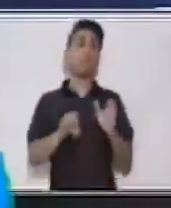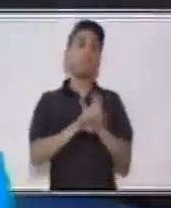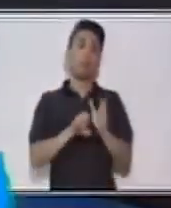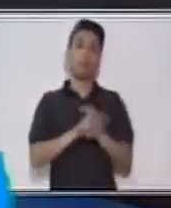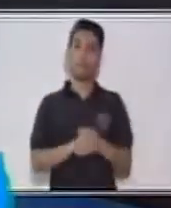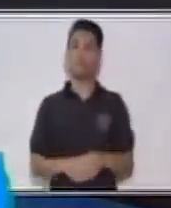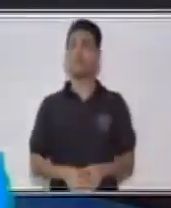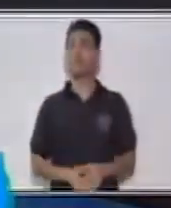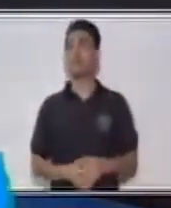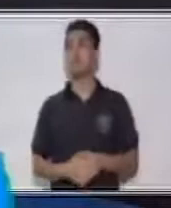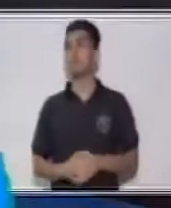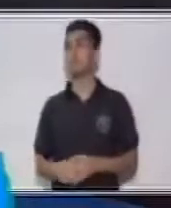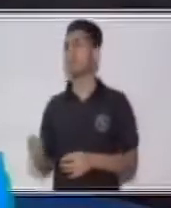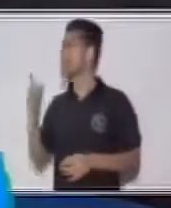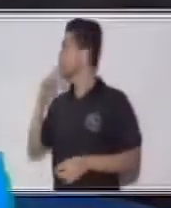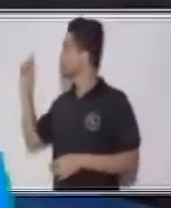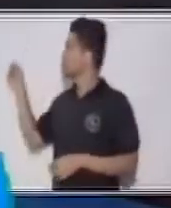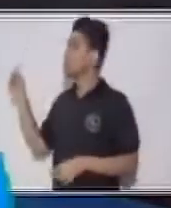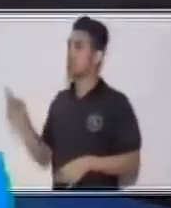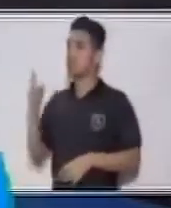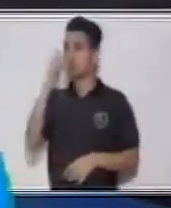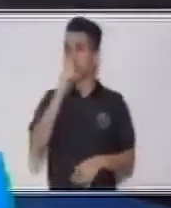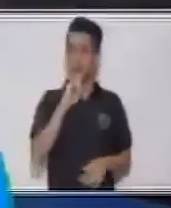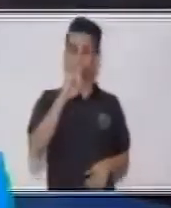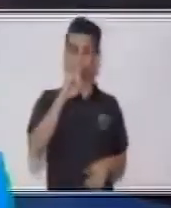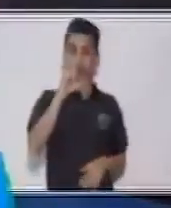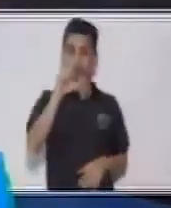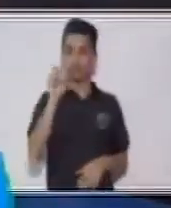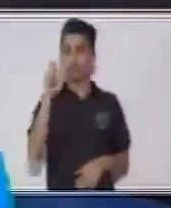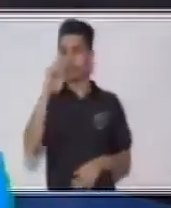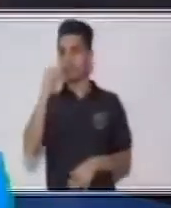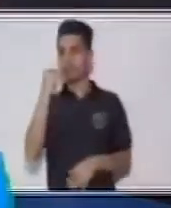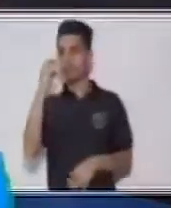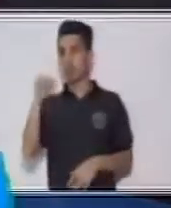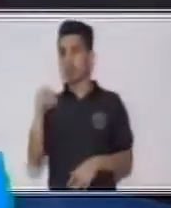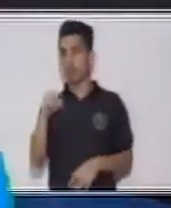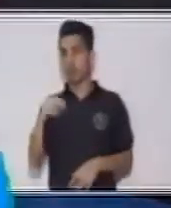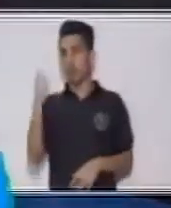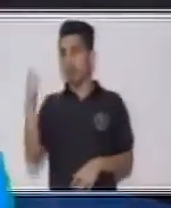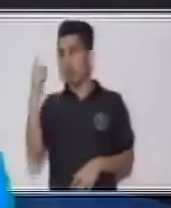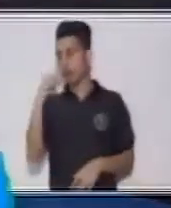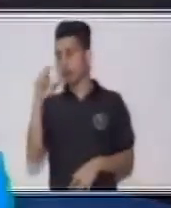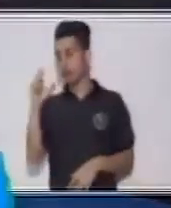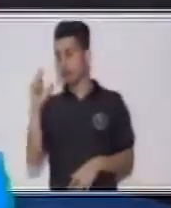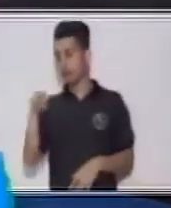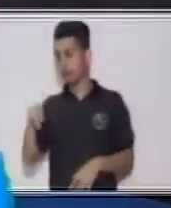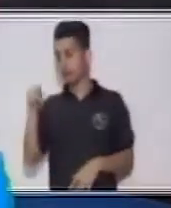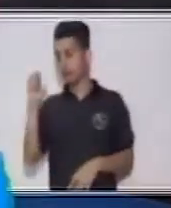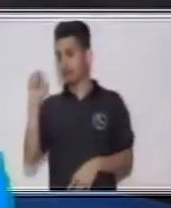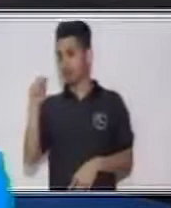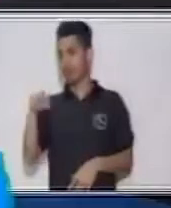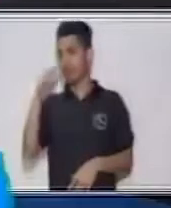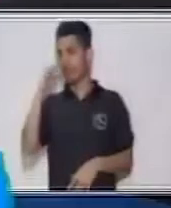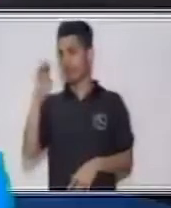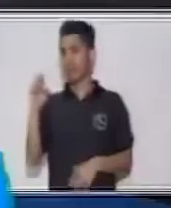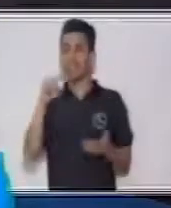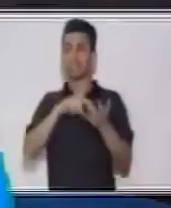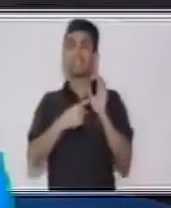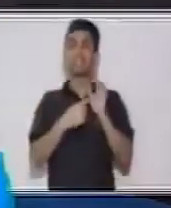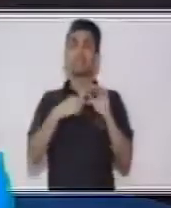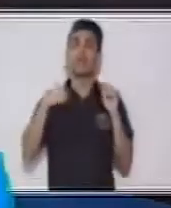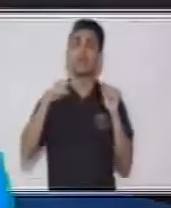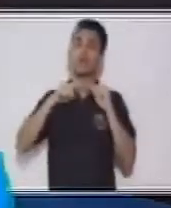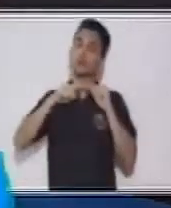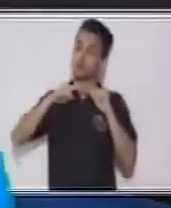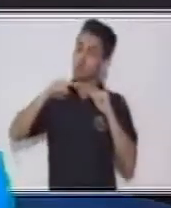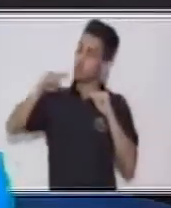acá hay un patrón de sucesión ascendente ascendente quiere decir que voy a subir